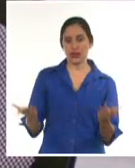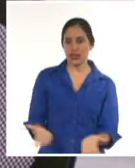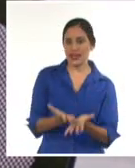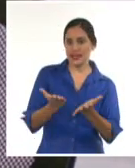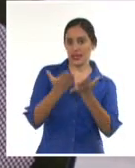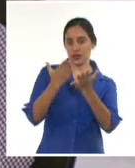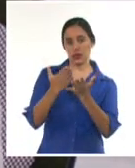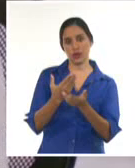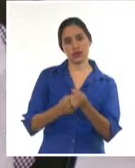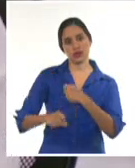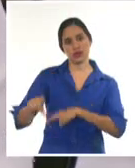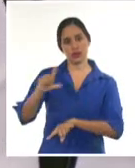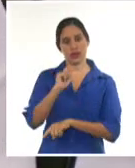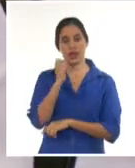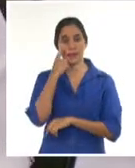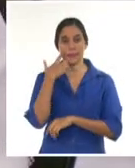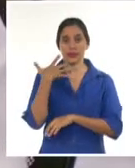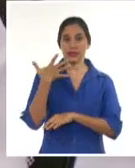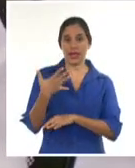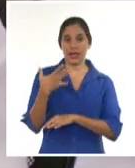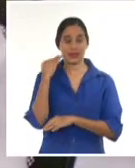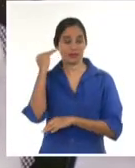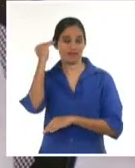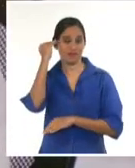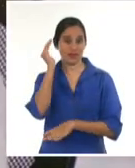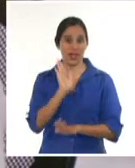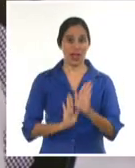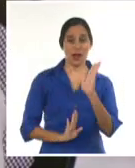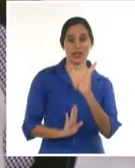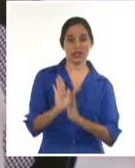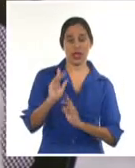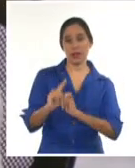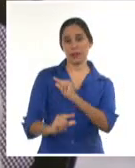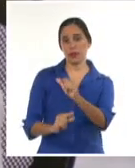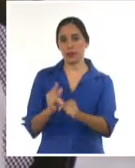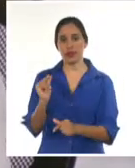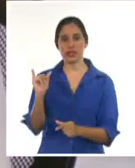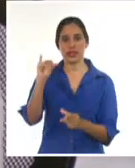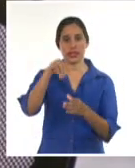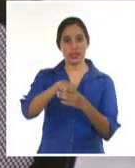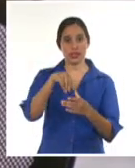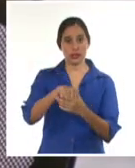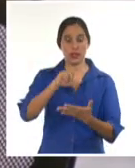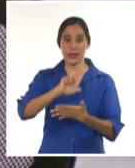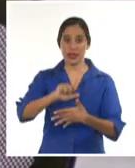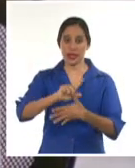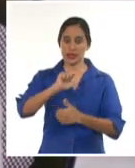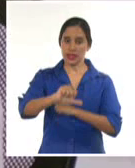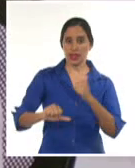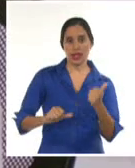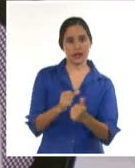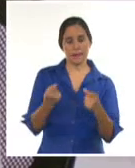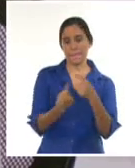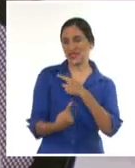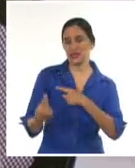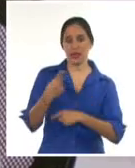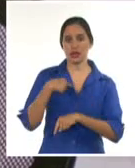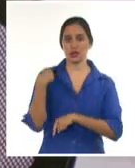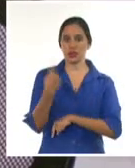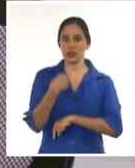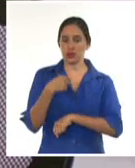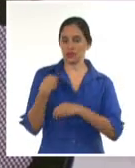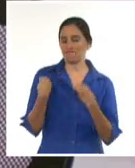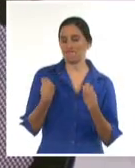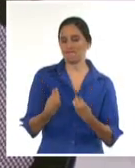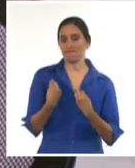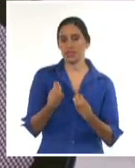social. Para avanzar en la integración de América Latina y el Caribe, es esencial preservar la paz. Nos permite escucharnos